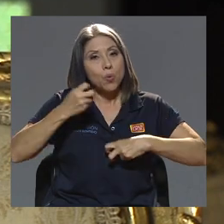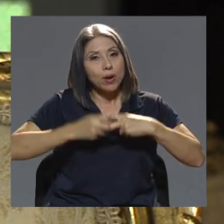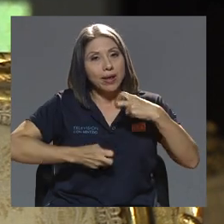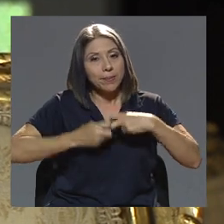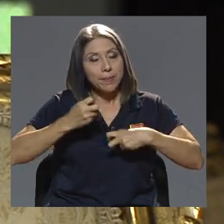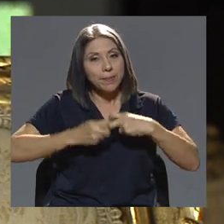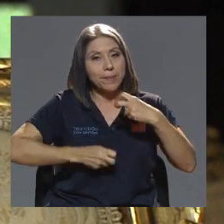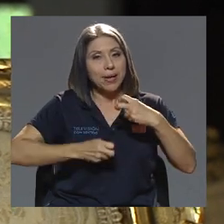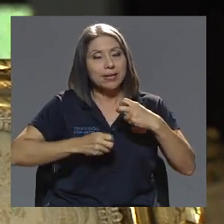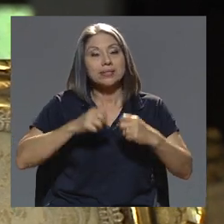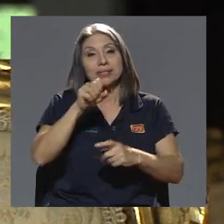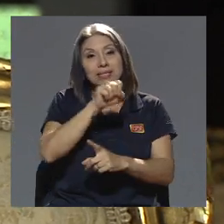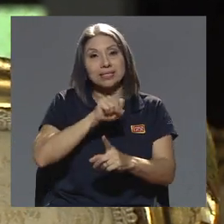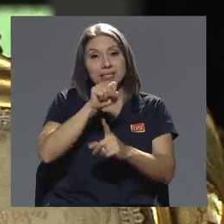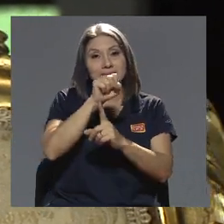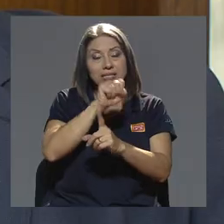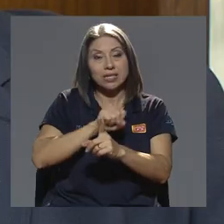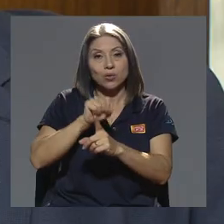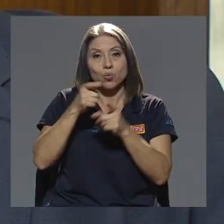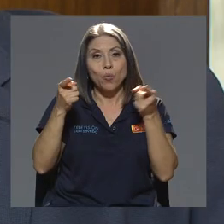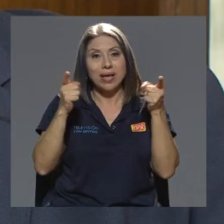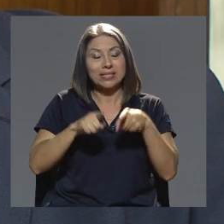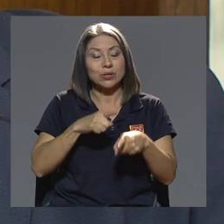situaciones que se dieron feas.